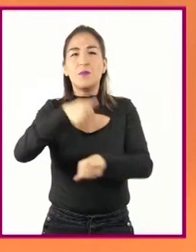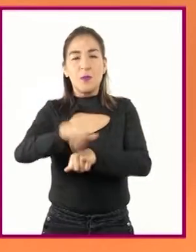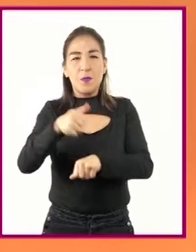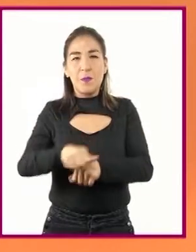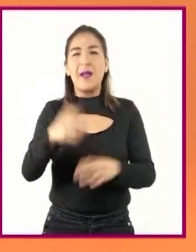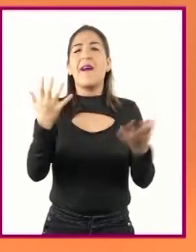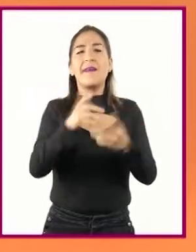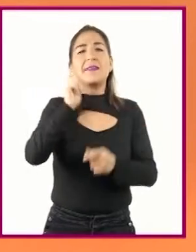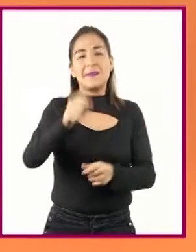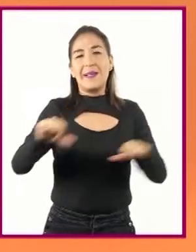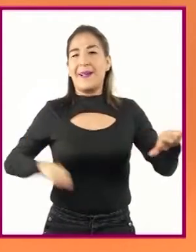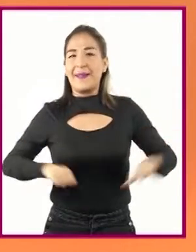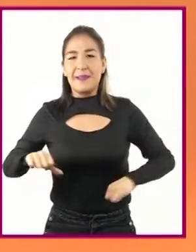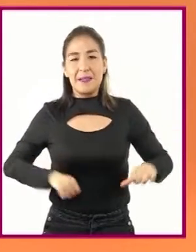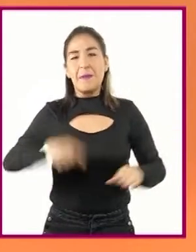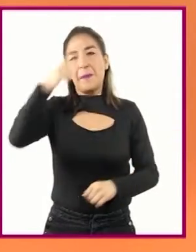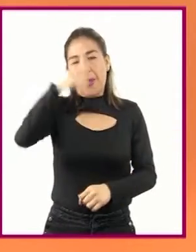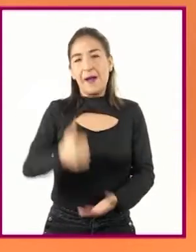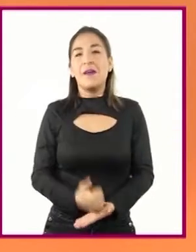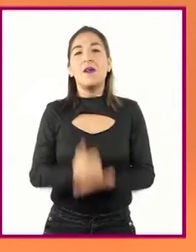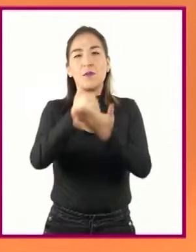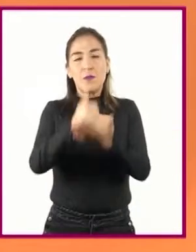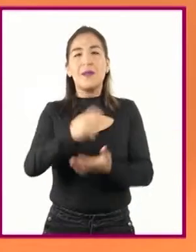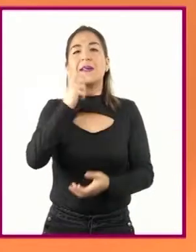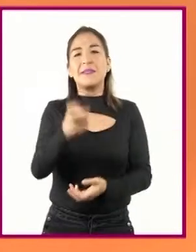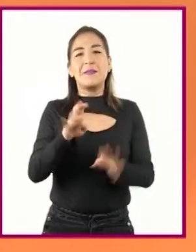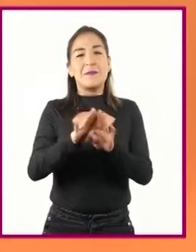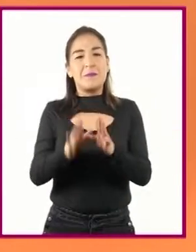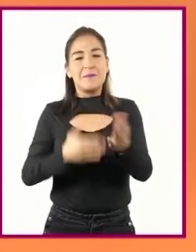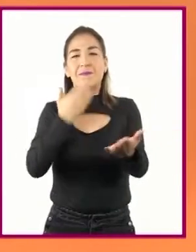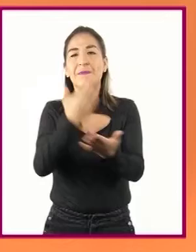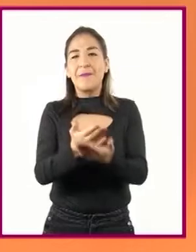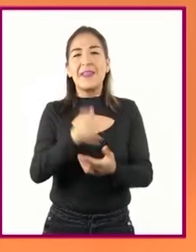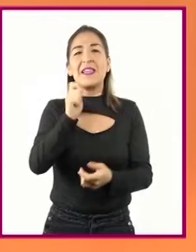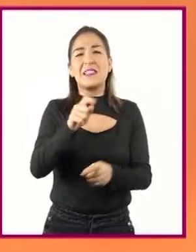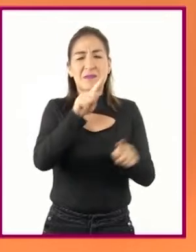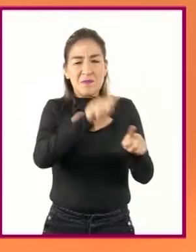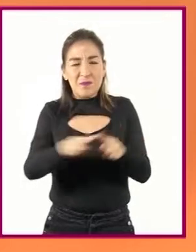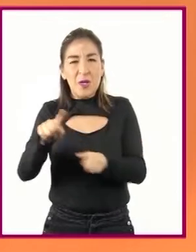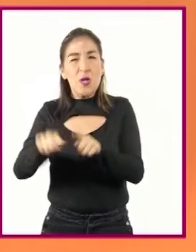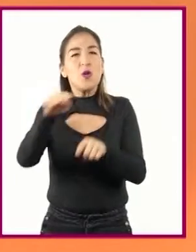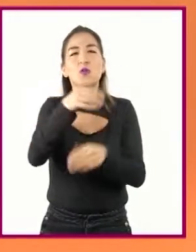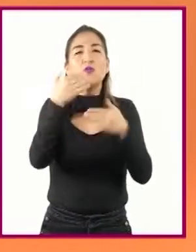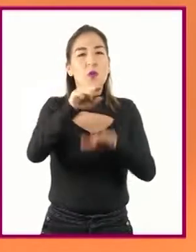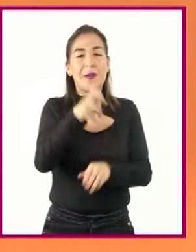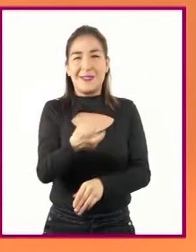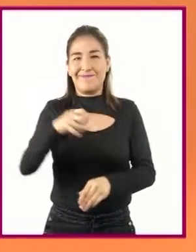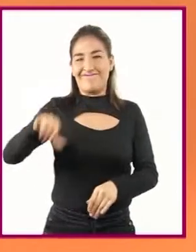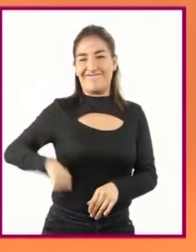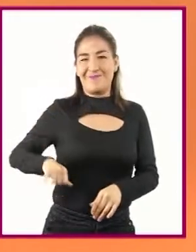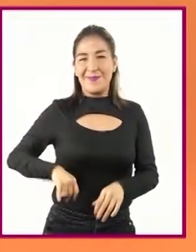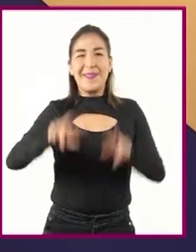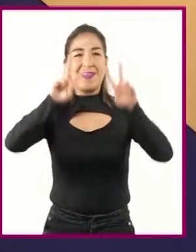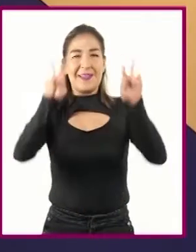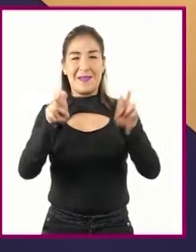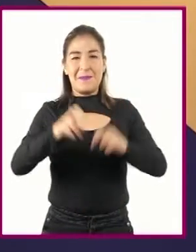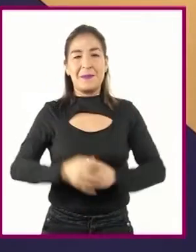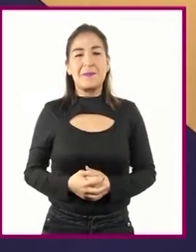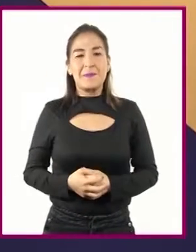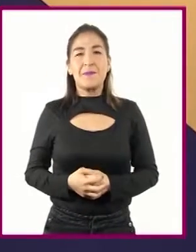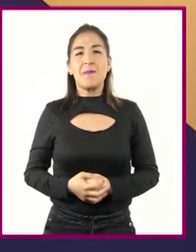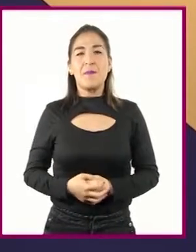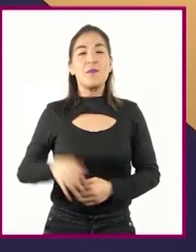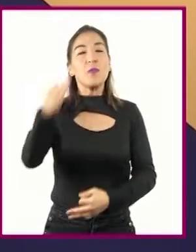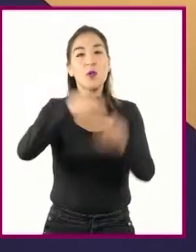realizaremos algunas actividades que nos auxiliarán a precisar algunas peculiaridades sobre este interesante tema.